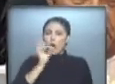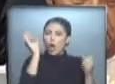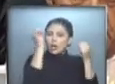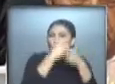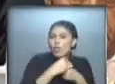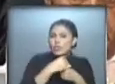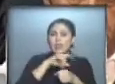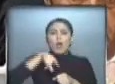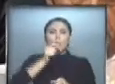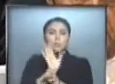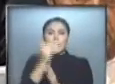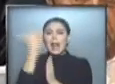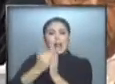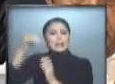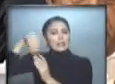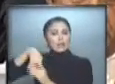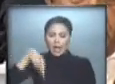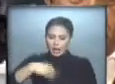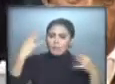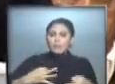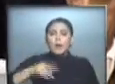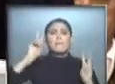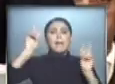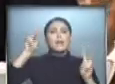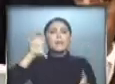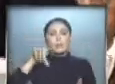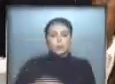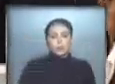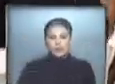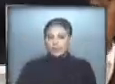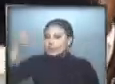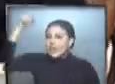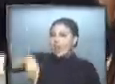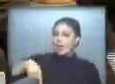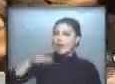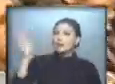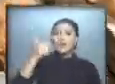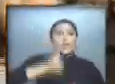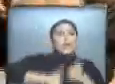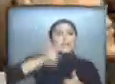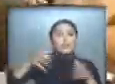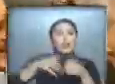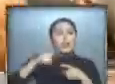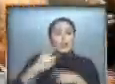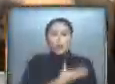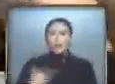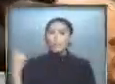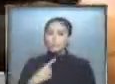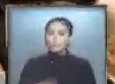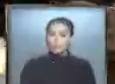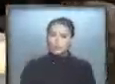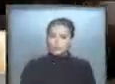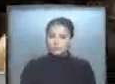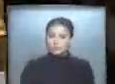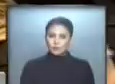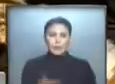en ninguna lista. Acá está el peronismo de la provincia de Buenos Aires. Acá están los candidatos del Frente para la Victoria.